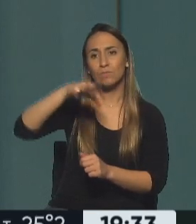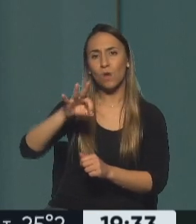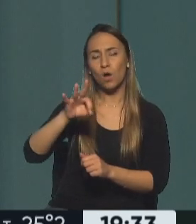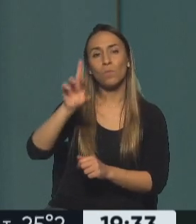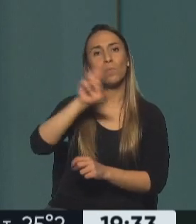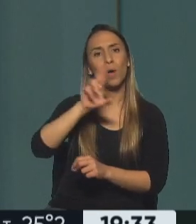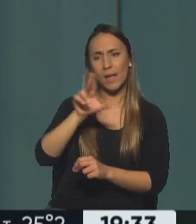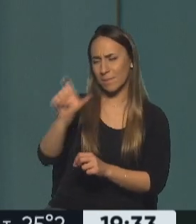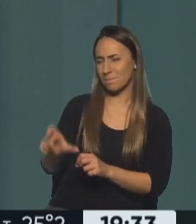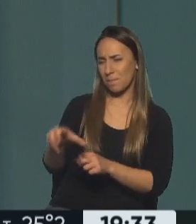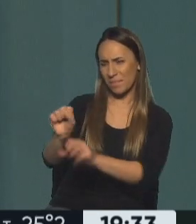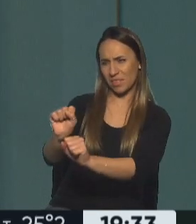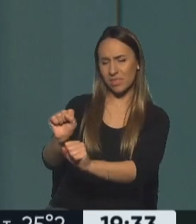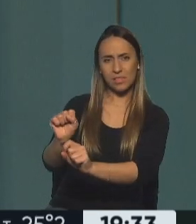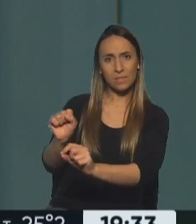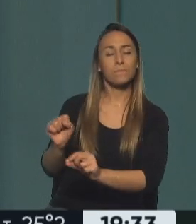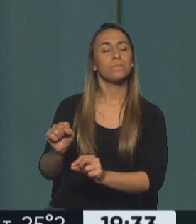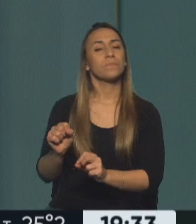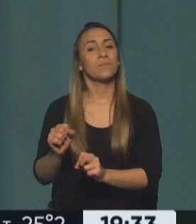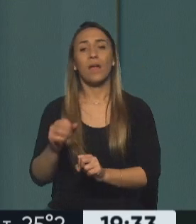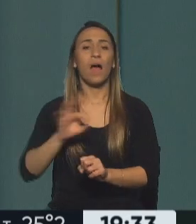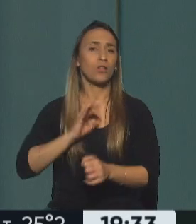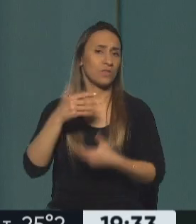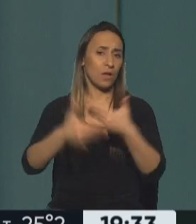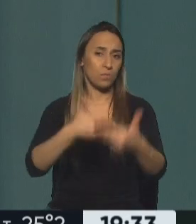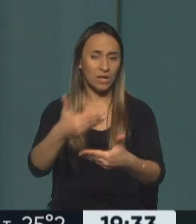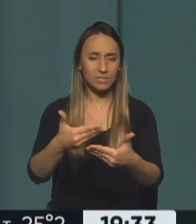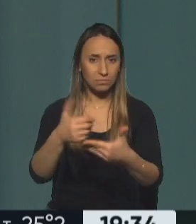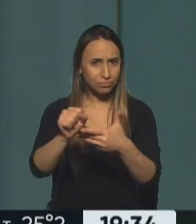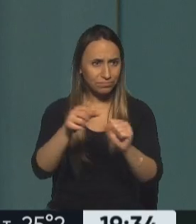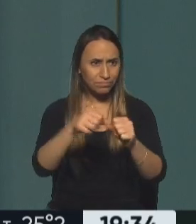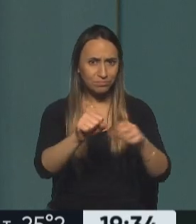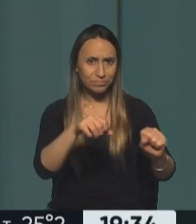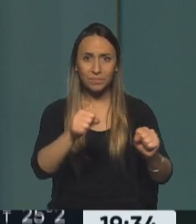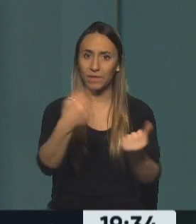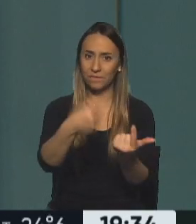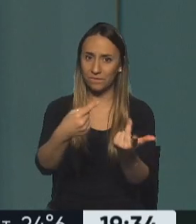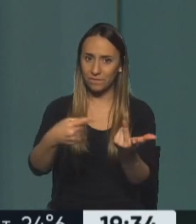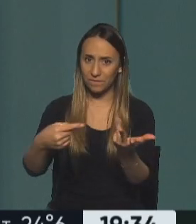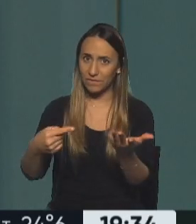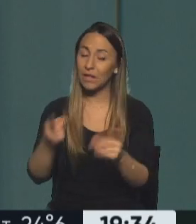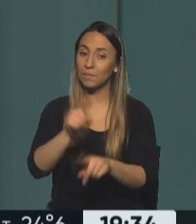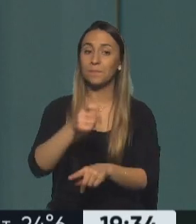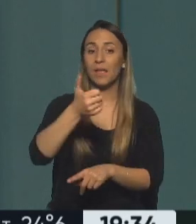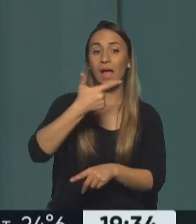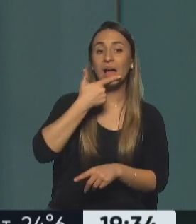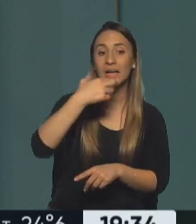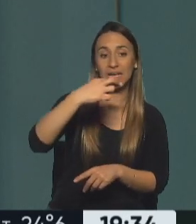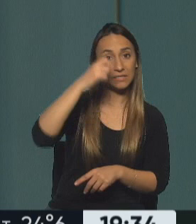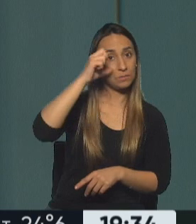después vienen un par de colegas, entre ellos Asperger, muy conocido por el síndrome de Asperger, que